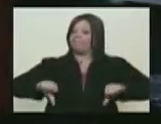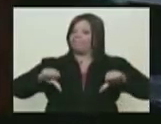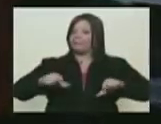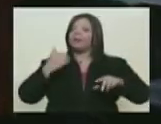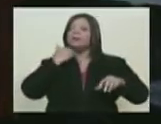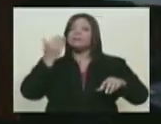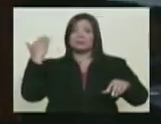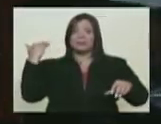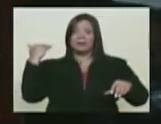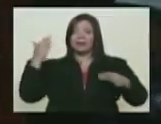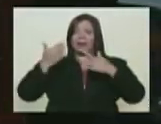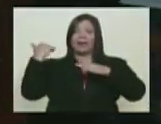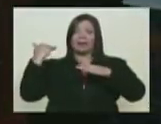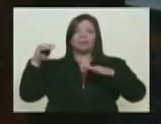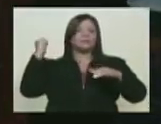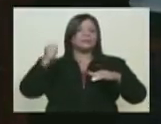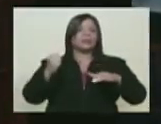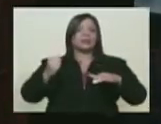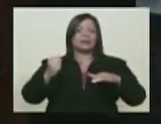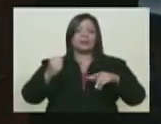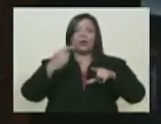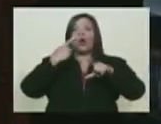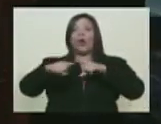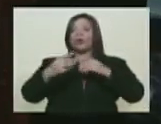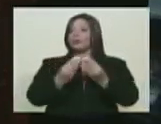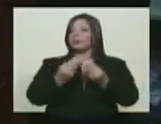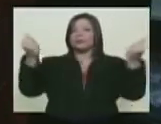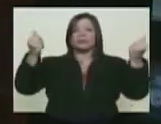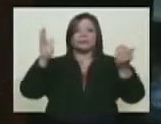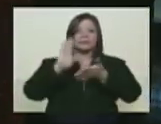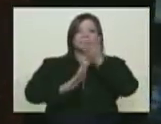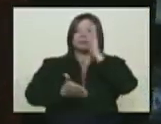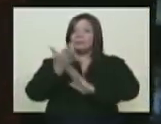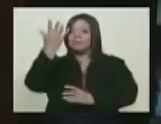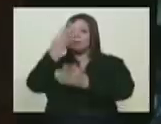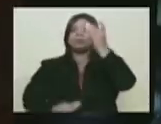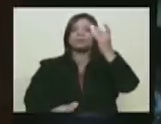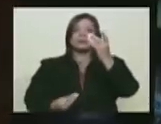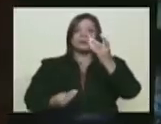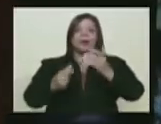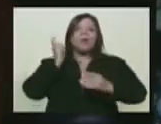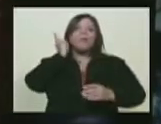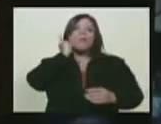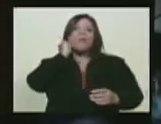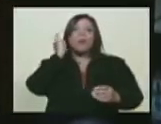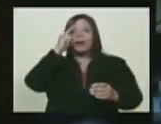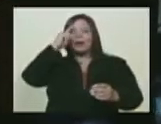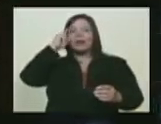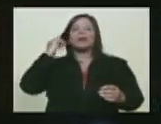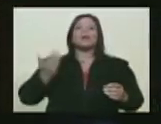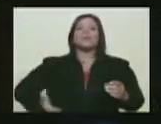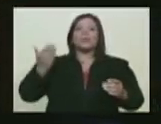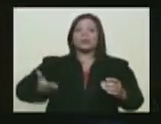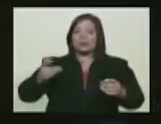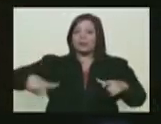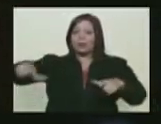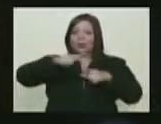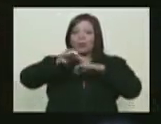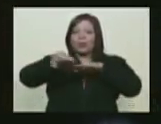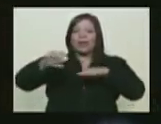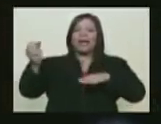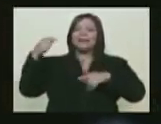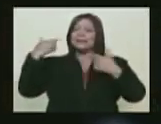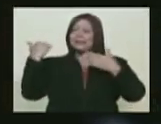asesinado. Y otro tuvo que desaparecer. Y una mujer, un periodista muy importante en Chihuahua, acaban de